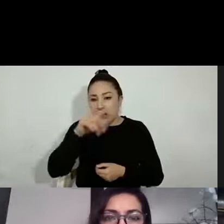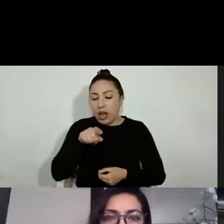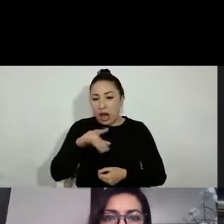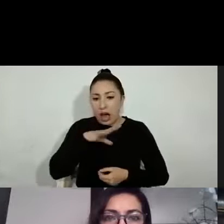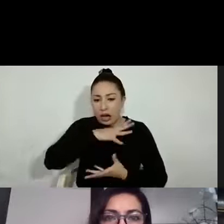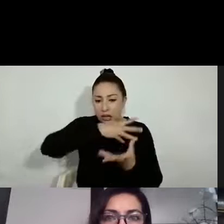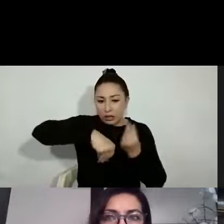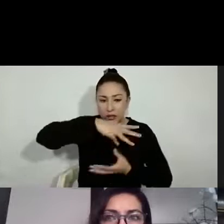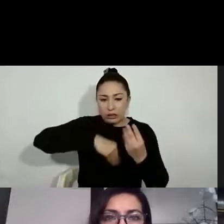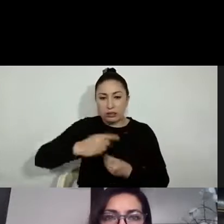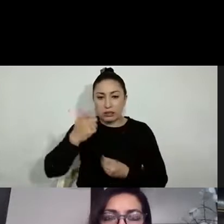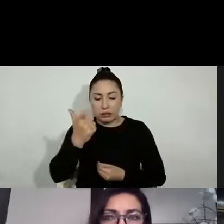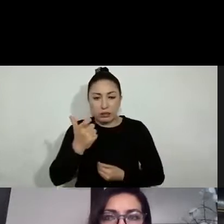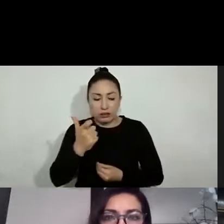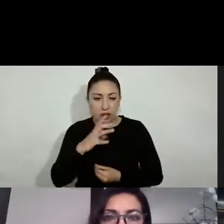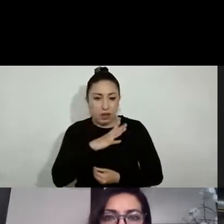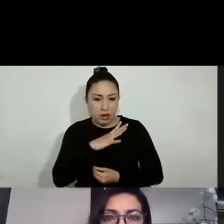las formas para